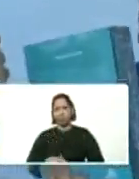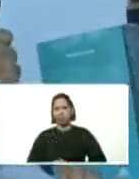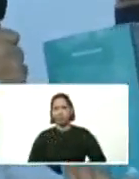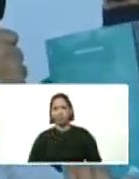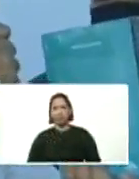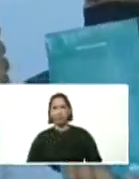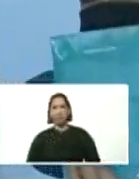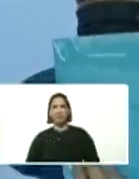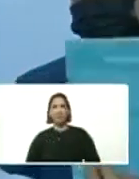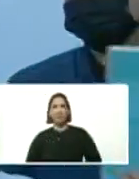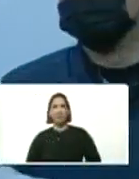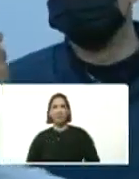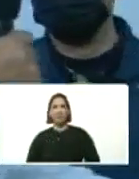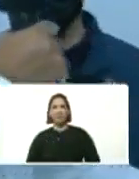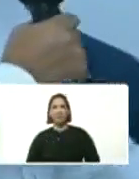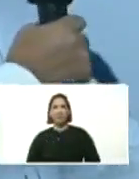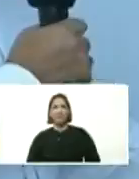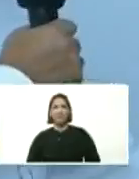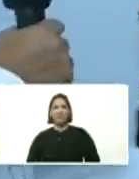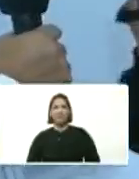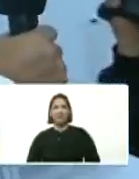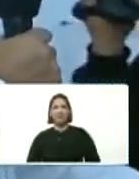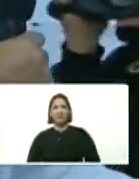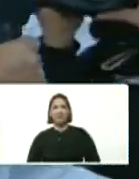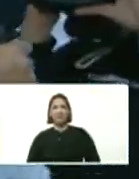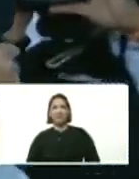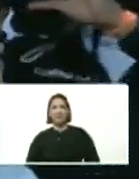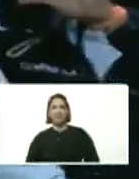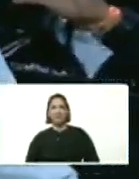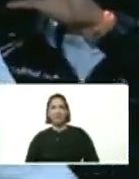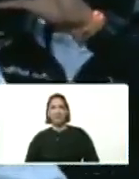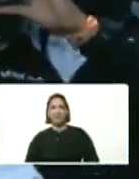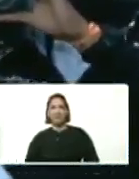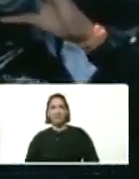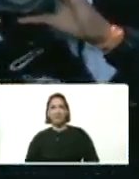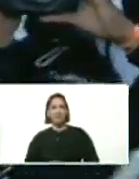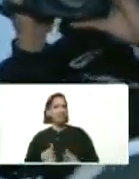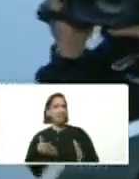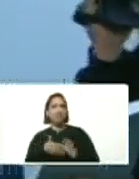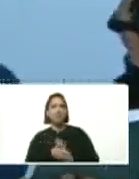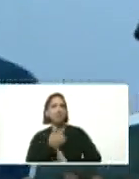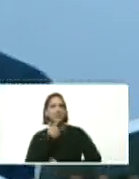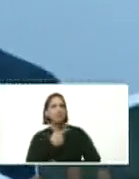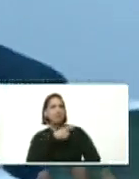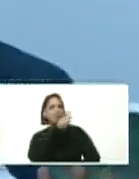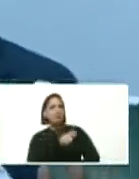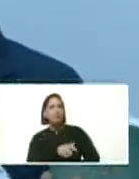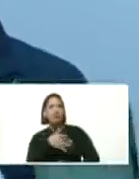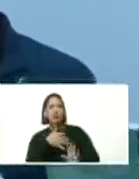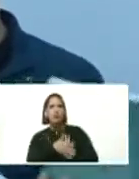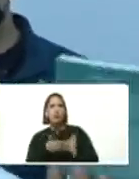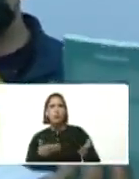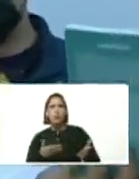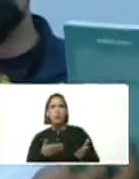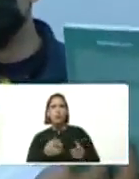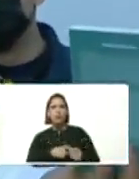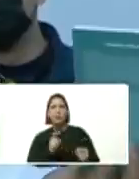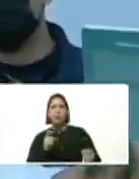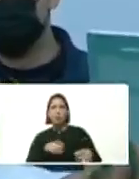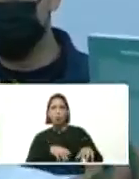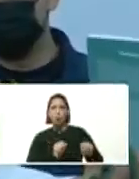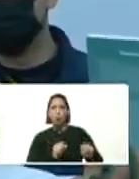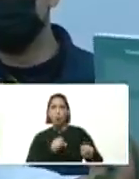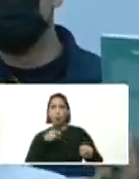González López, genio y figura. Este sí es. ¿Qué dice Raúl de este libro de Vladimir Acosta, Salir de la Colonia? Es la